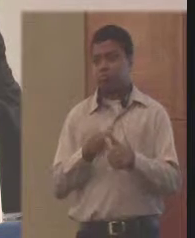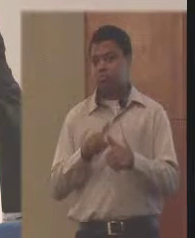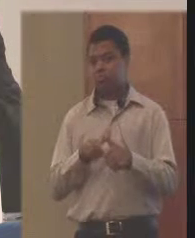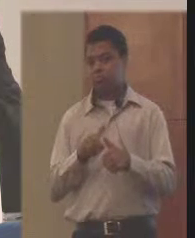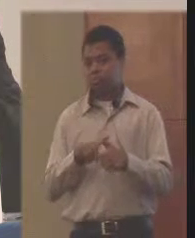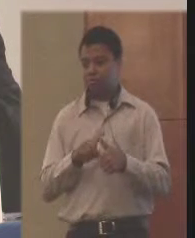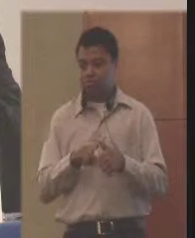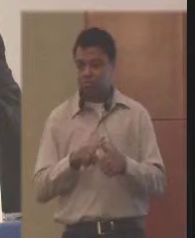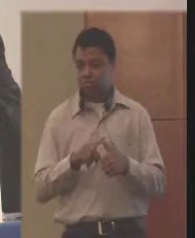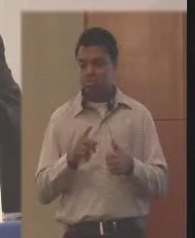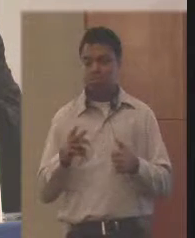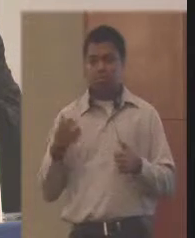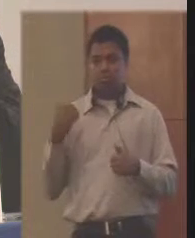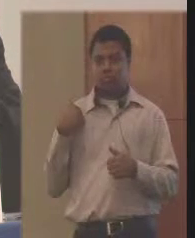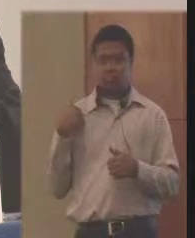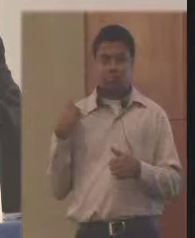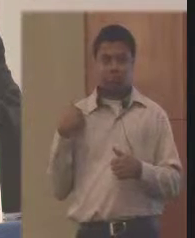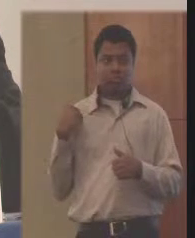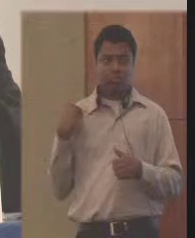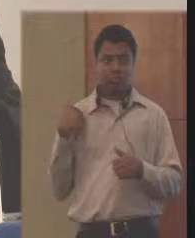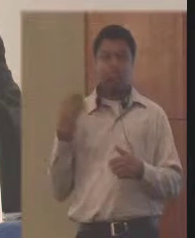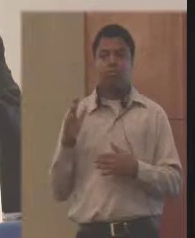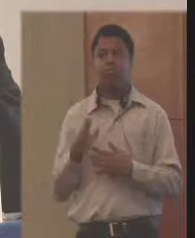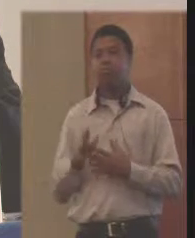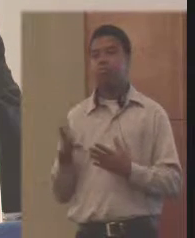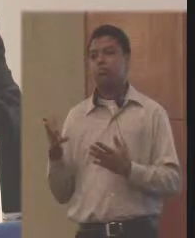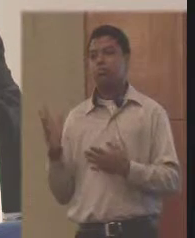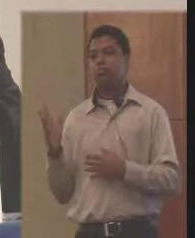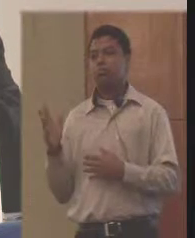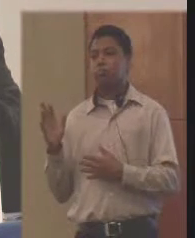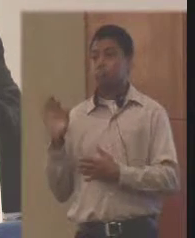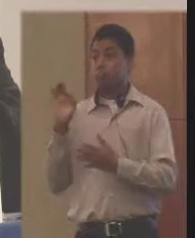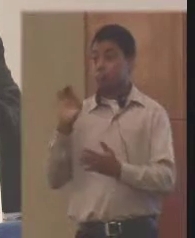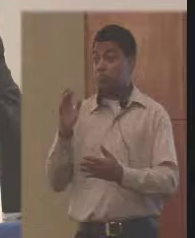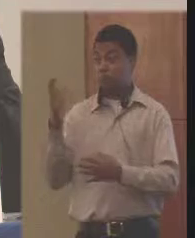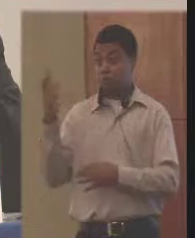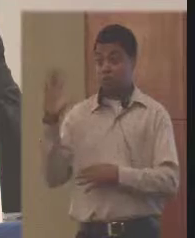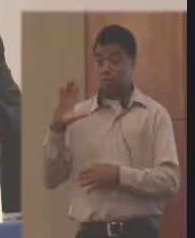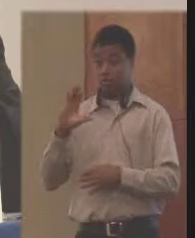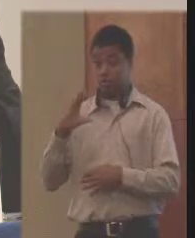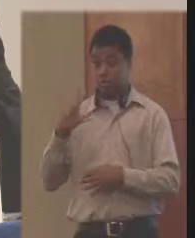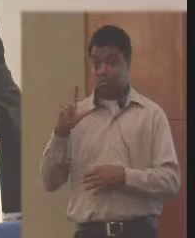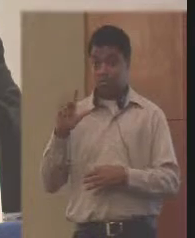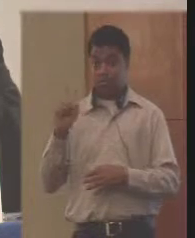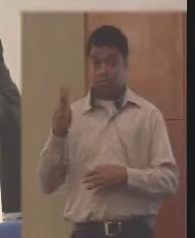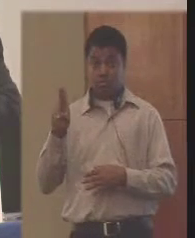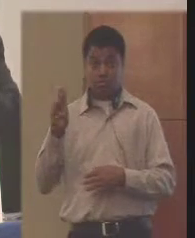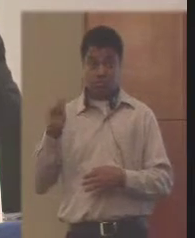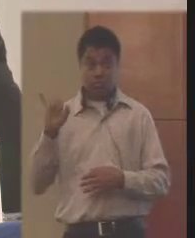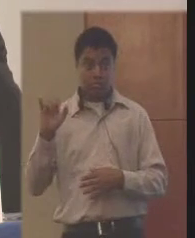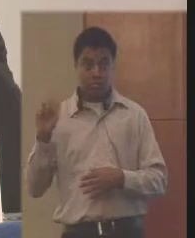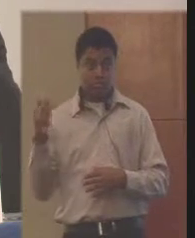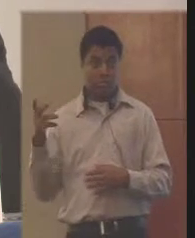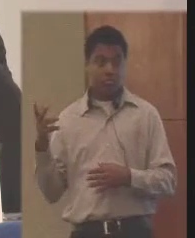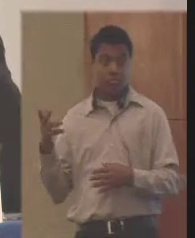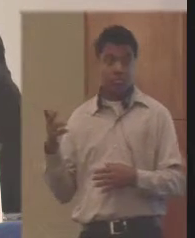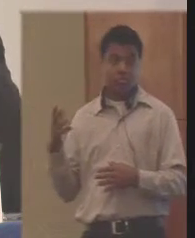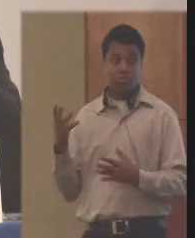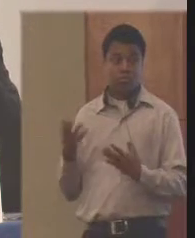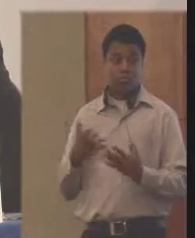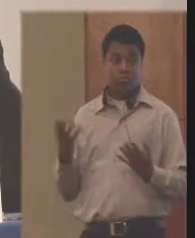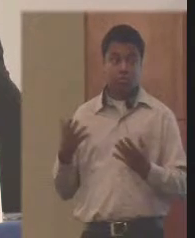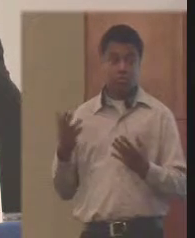your presentations. First of all, we have the presentation by Claudia, where we have